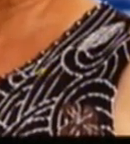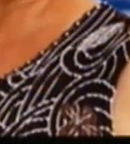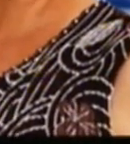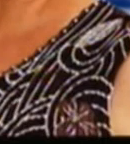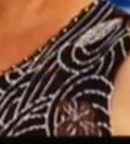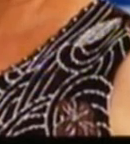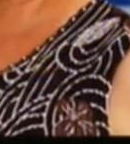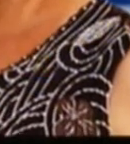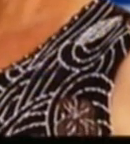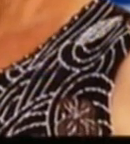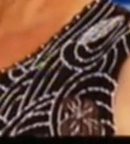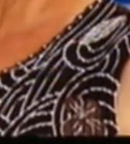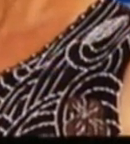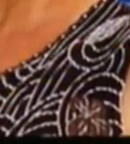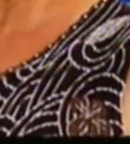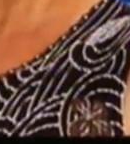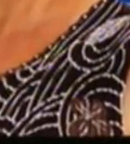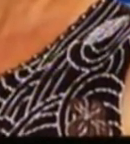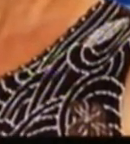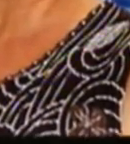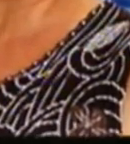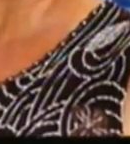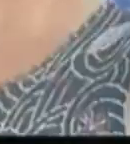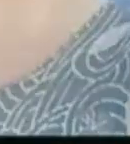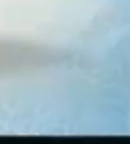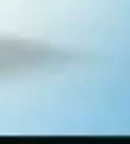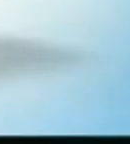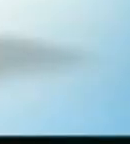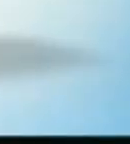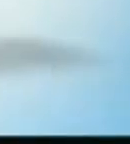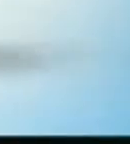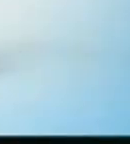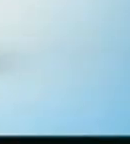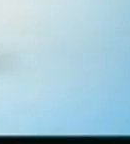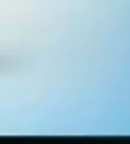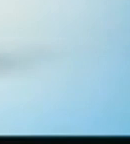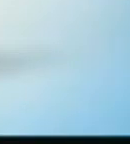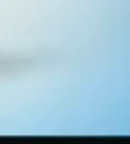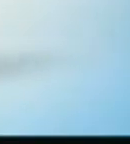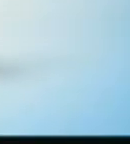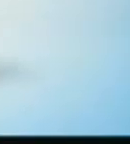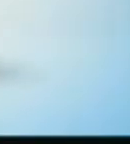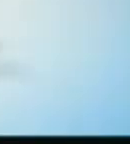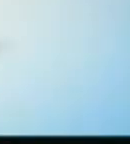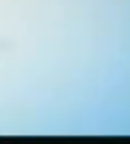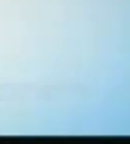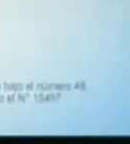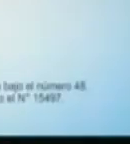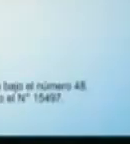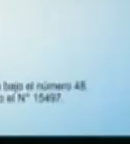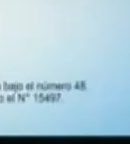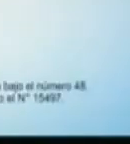y malos momentos. Son excelentes en atención y justo con el asegurado. Seguros Horizonte, seguro socialista hacia la